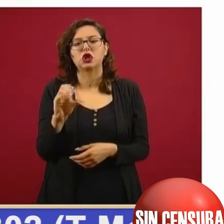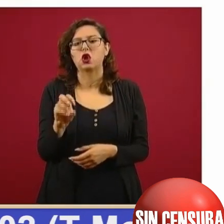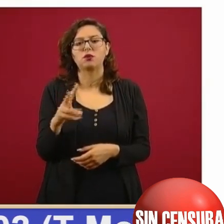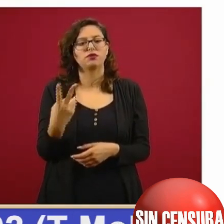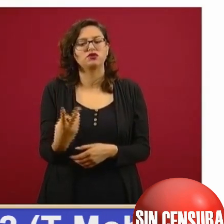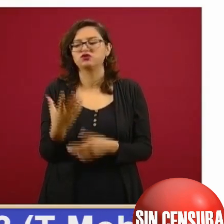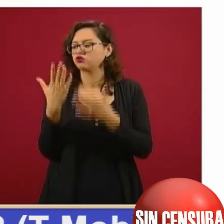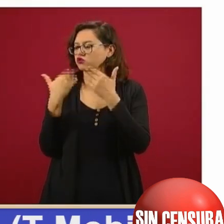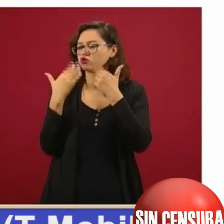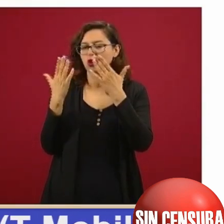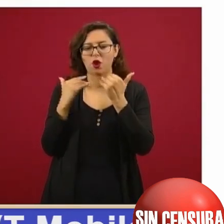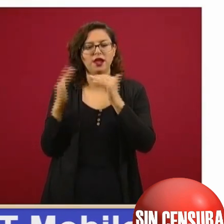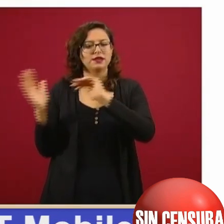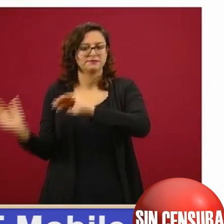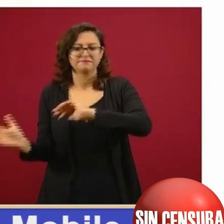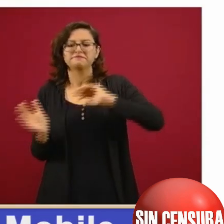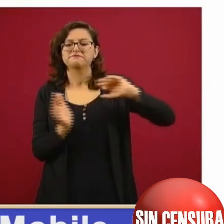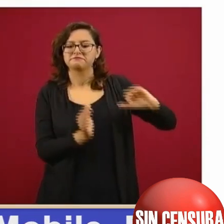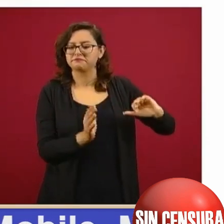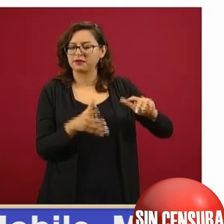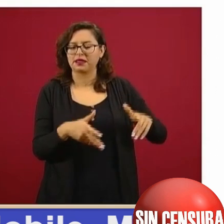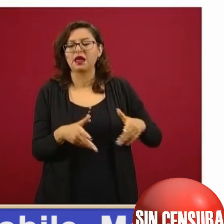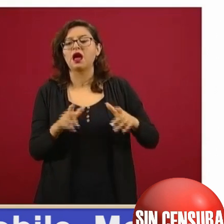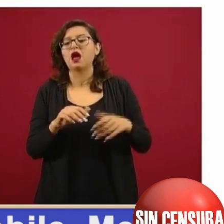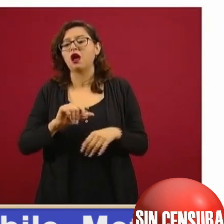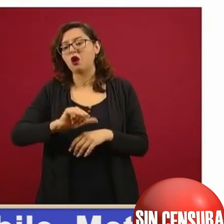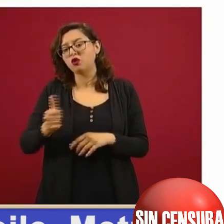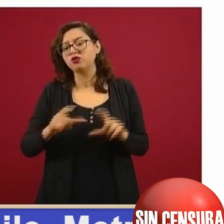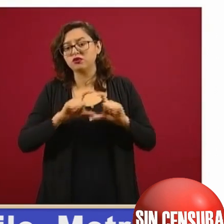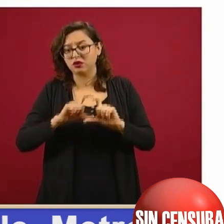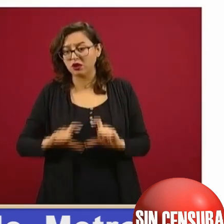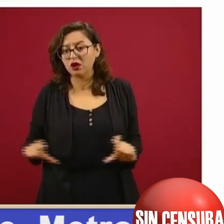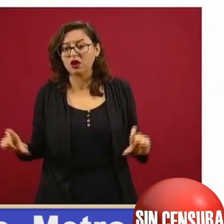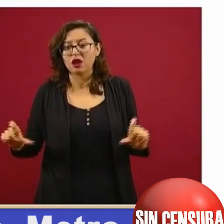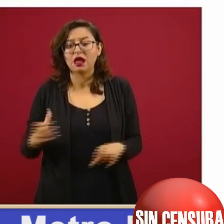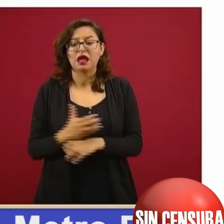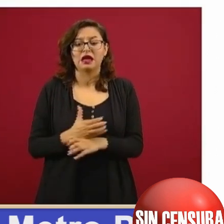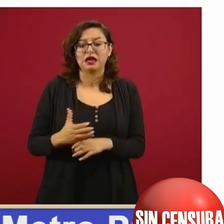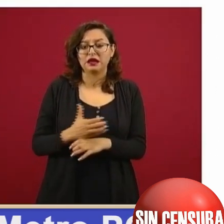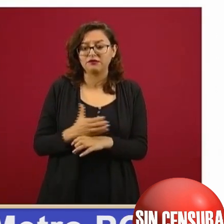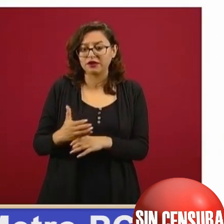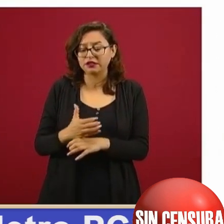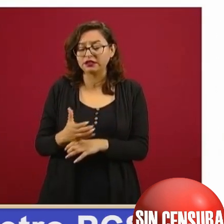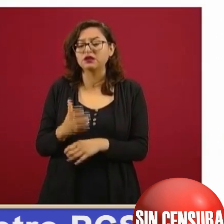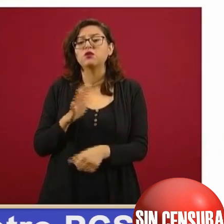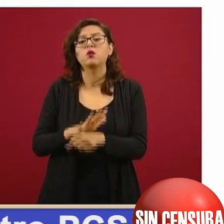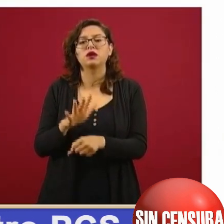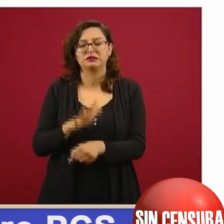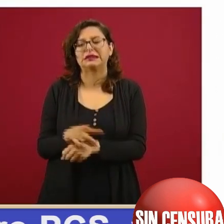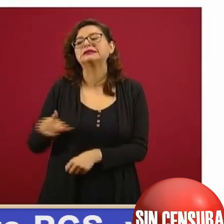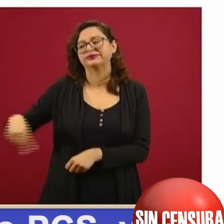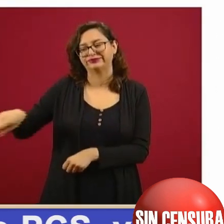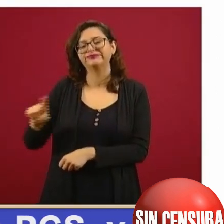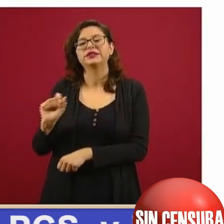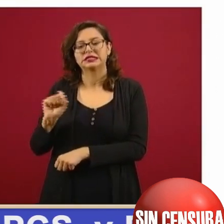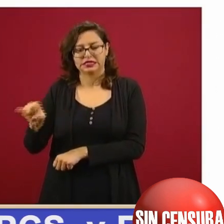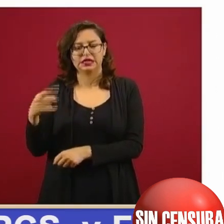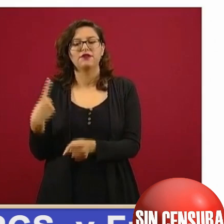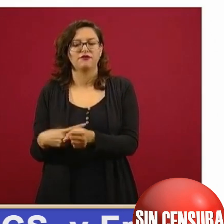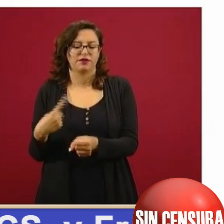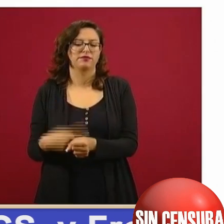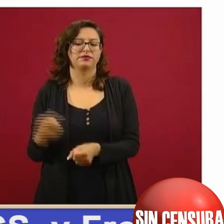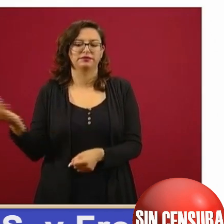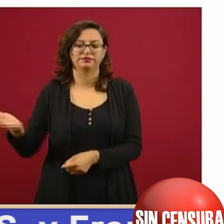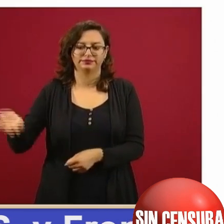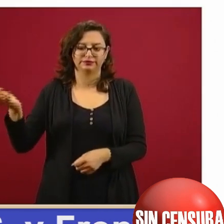las zonas claras de la imagen son los casos observados y confirmados. Tenemos